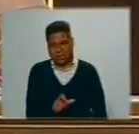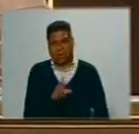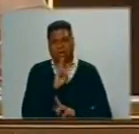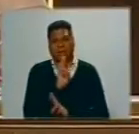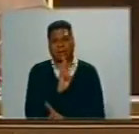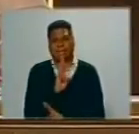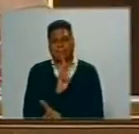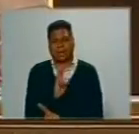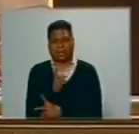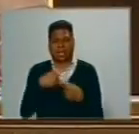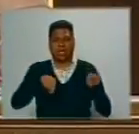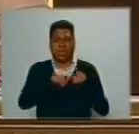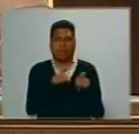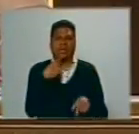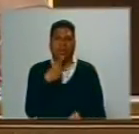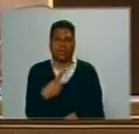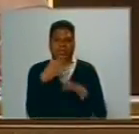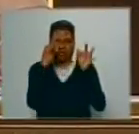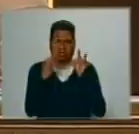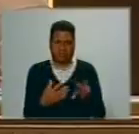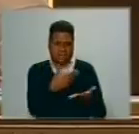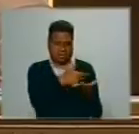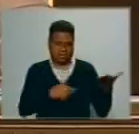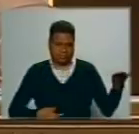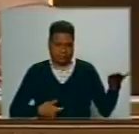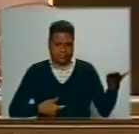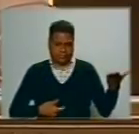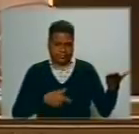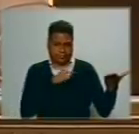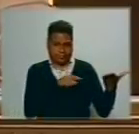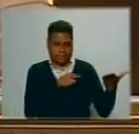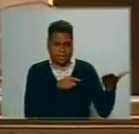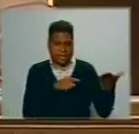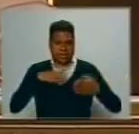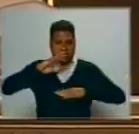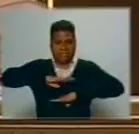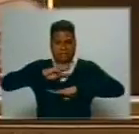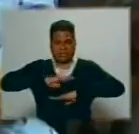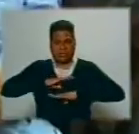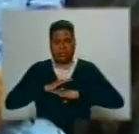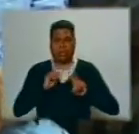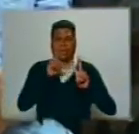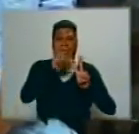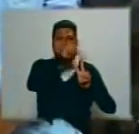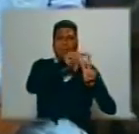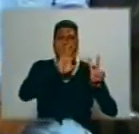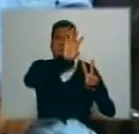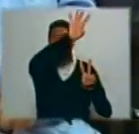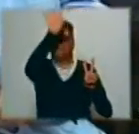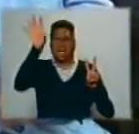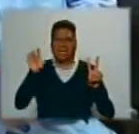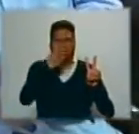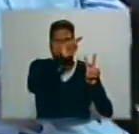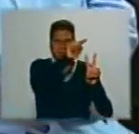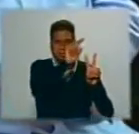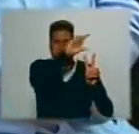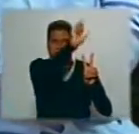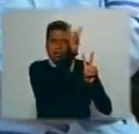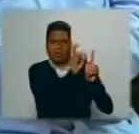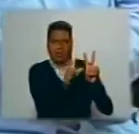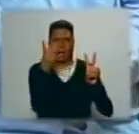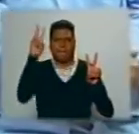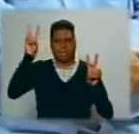el Acuerdo Ginebra, práctica o satisfactoria para ambas partes, para ambas partes. Por lo